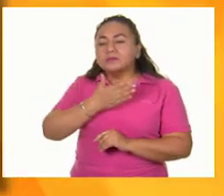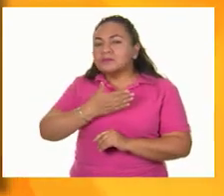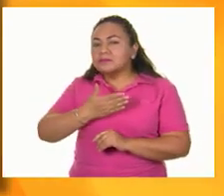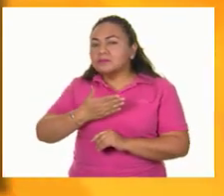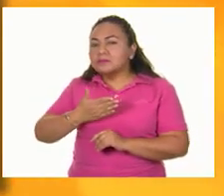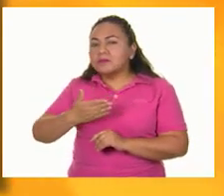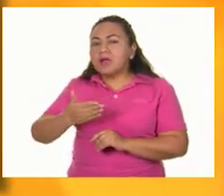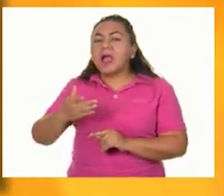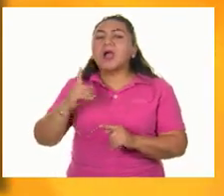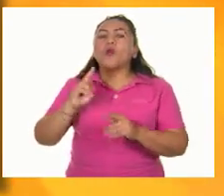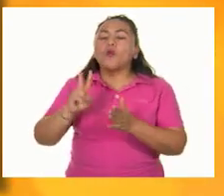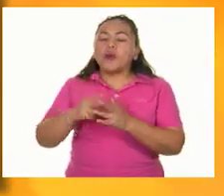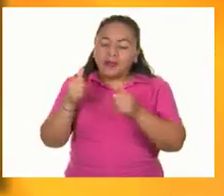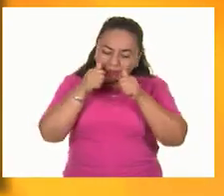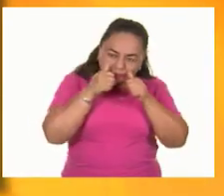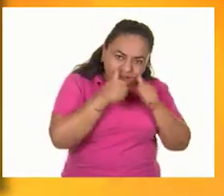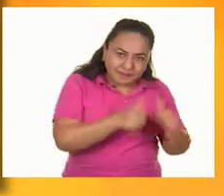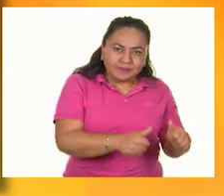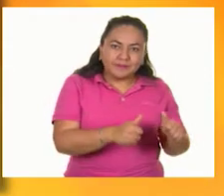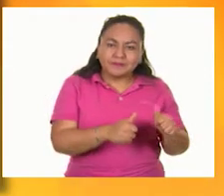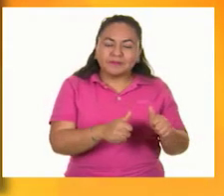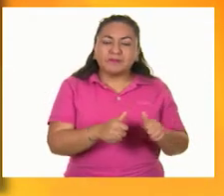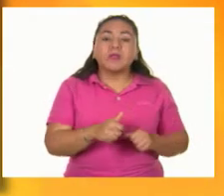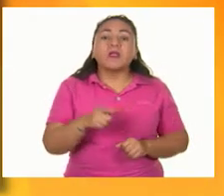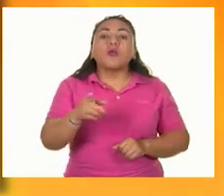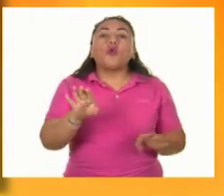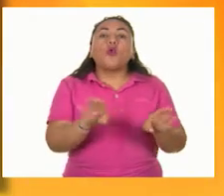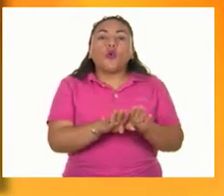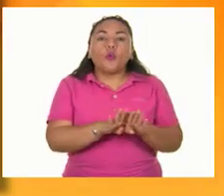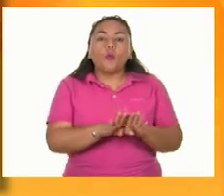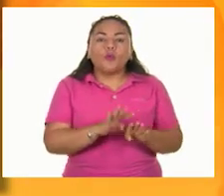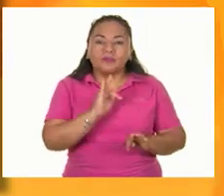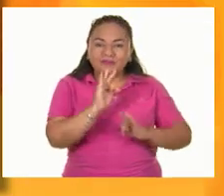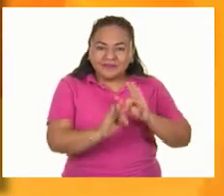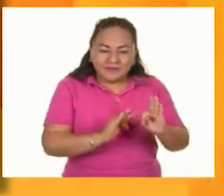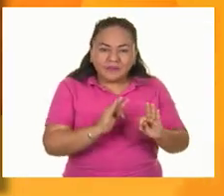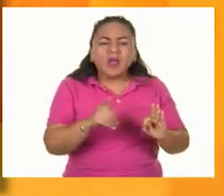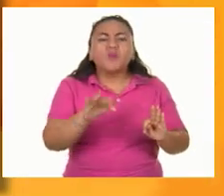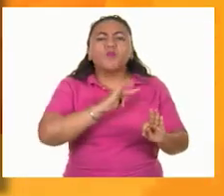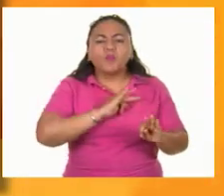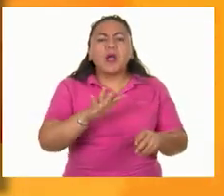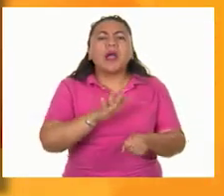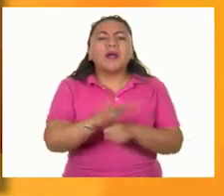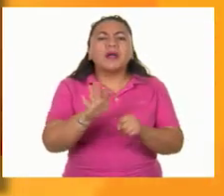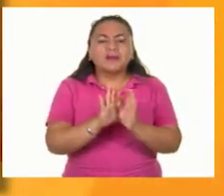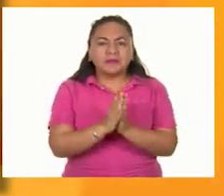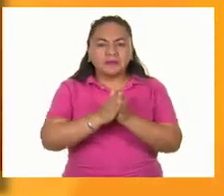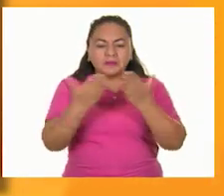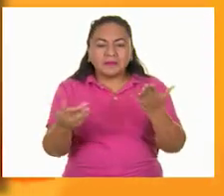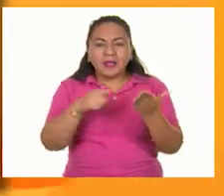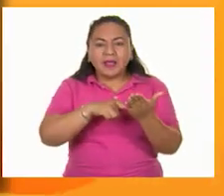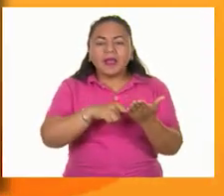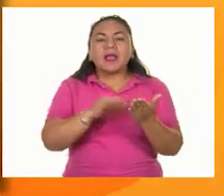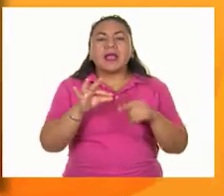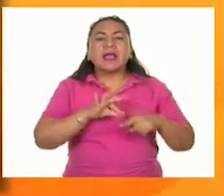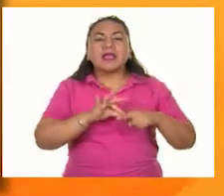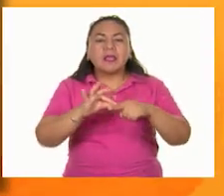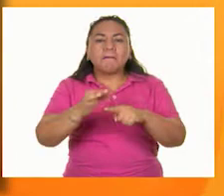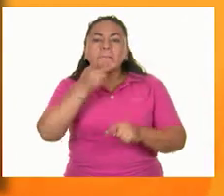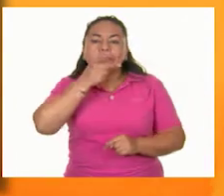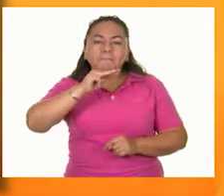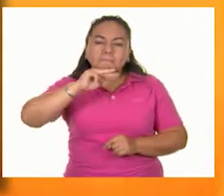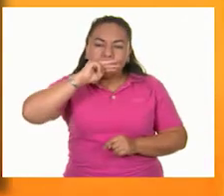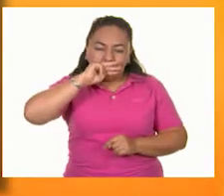atención a quien te habla. Y para saber cómo practicar un habla atenta, puedes consultar la guía para padres y madres,